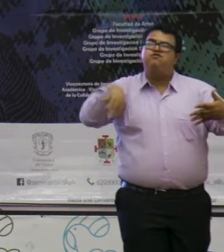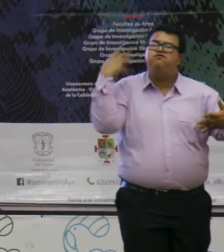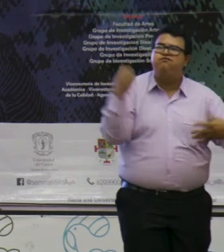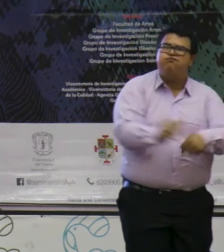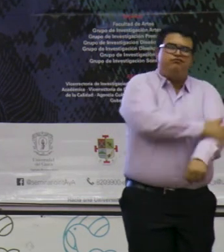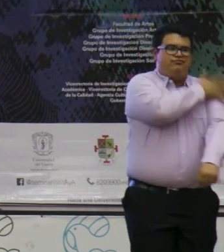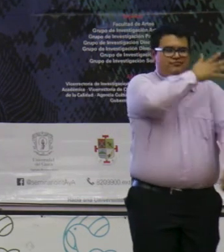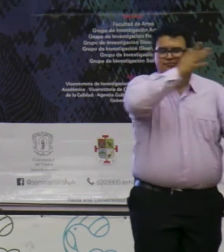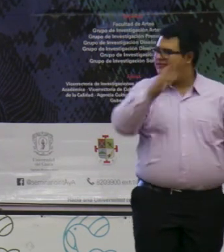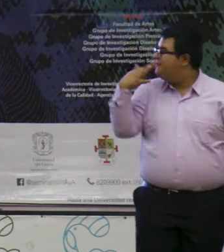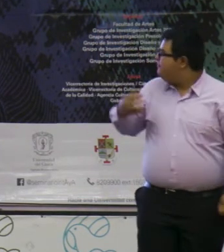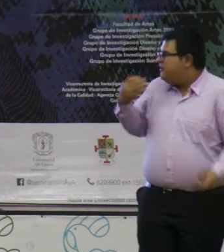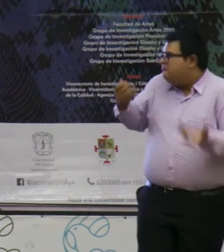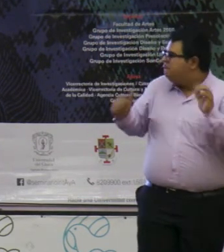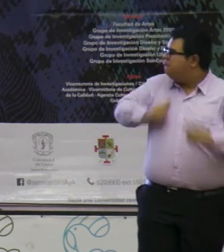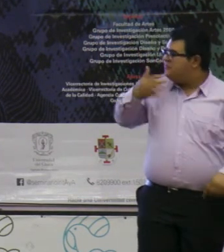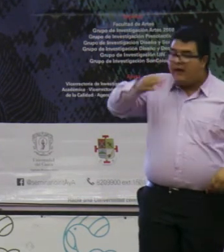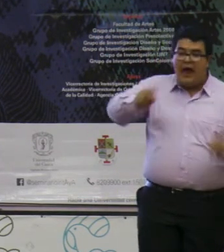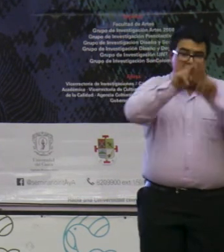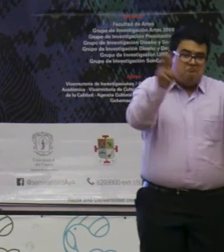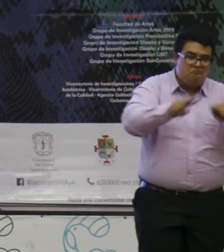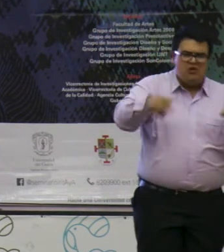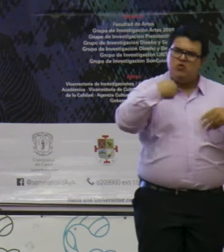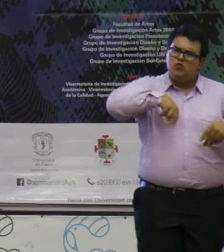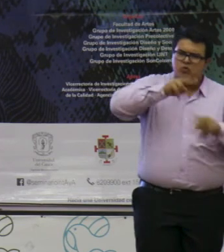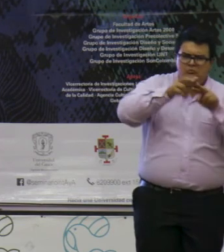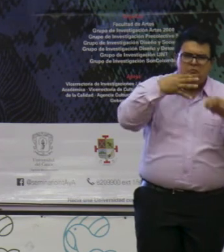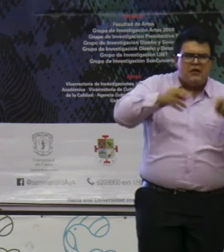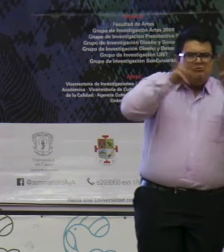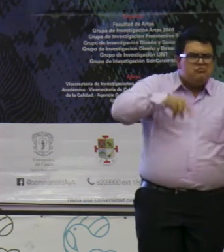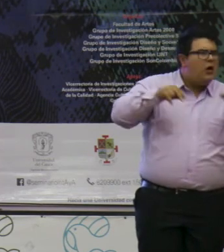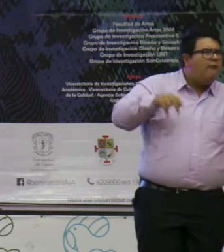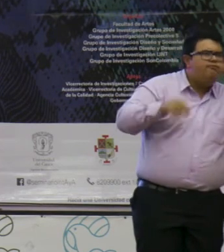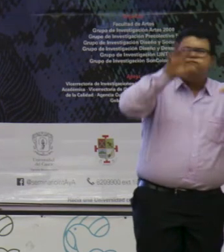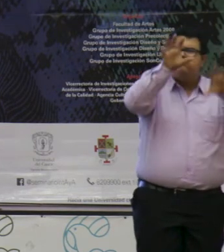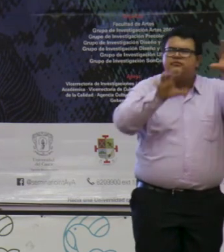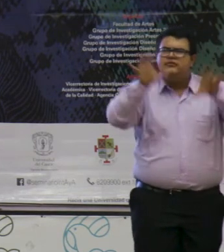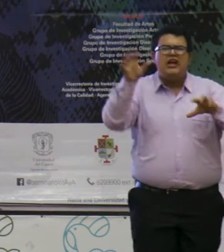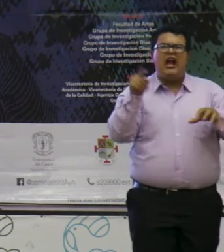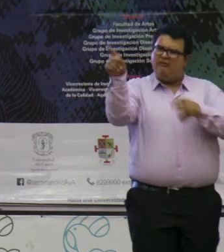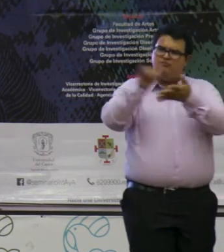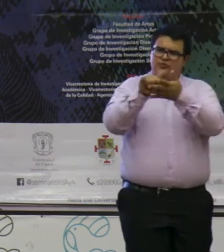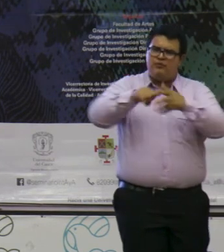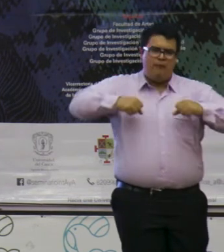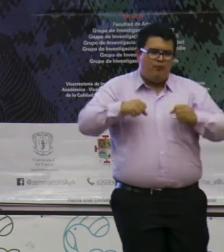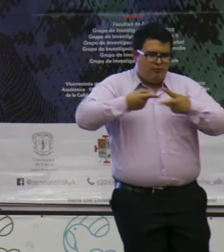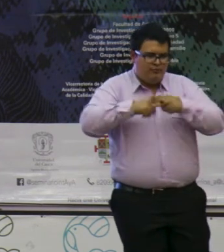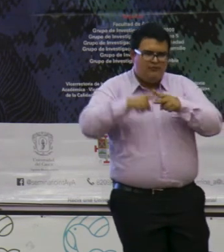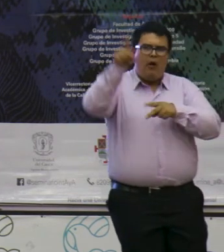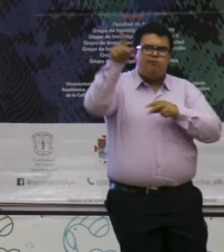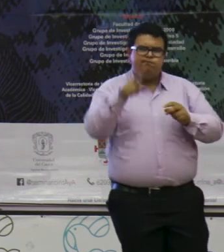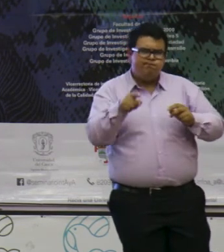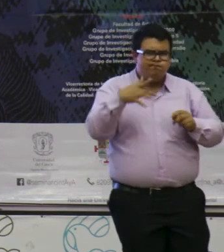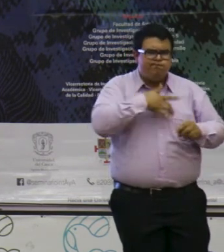Hacíamos, por ejemplo, aprovechando los archivos que hay en internet, hacíamos un recorrido muy rápido, muy superficial con los chicos ayer en el taller y veíamos cómo